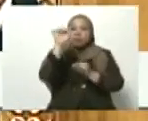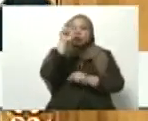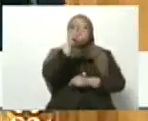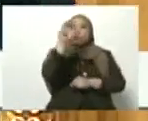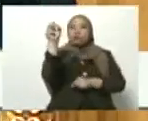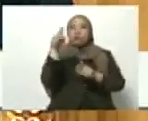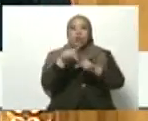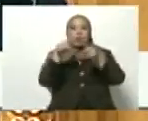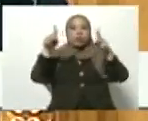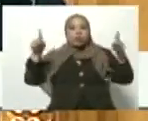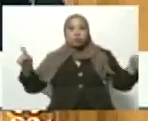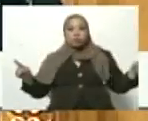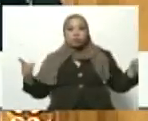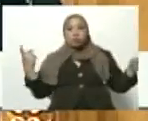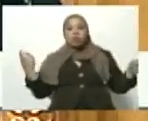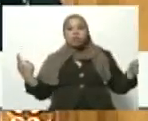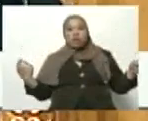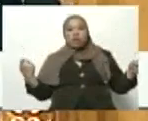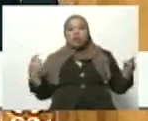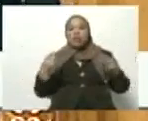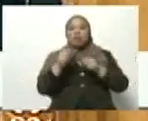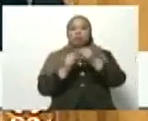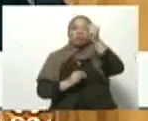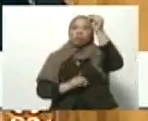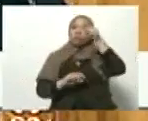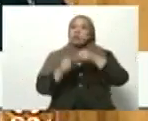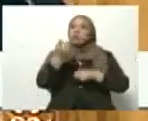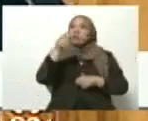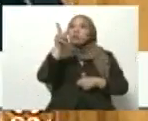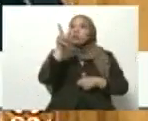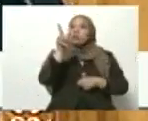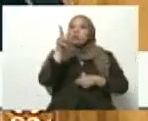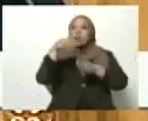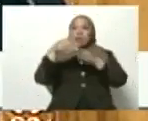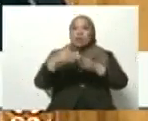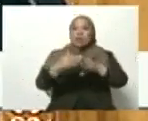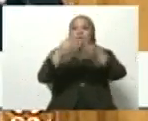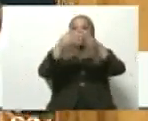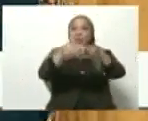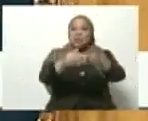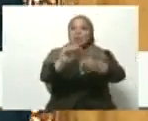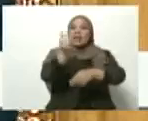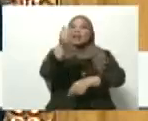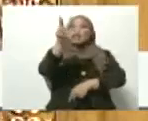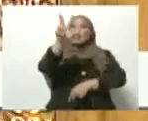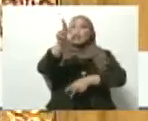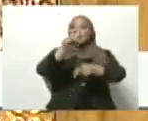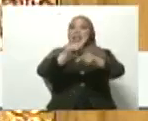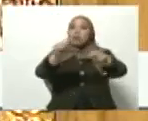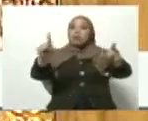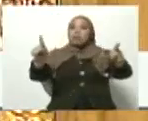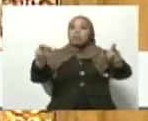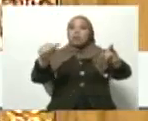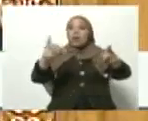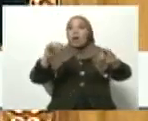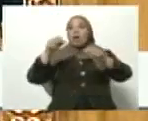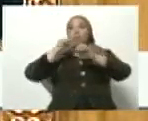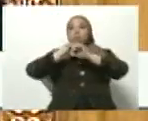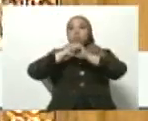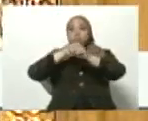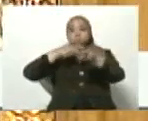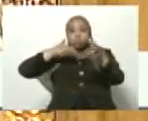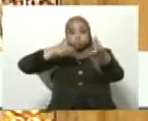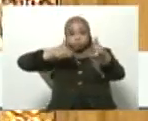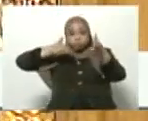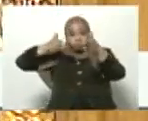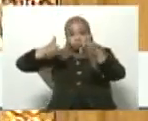El mar territorial son 12 kilómetros. Ellos ponen el barco en el 13 kilómetros. Y esos barcos tienen misiles, que